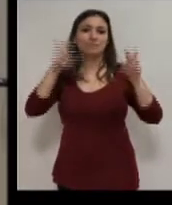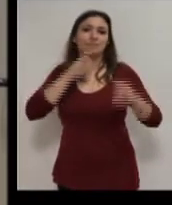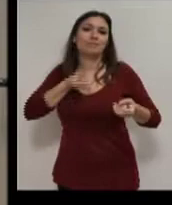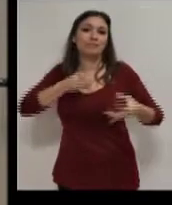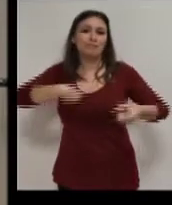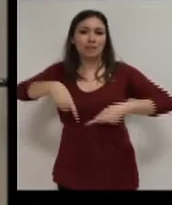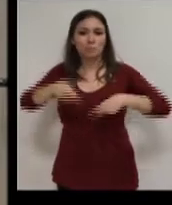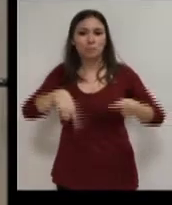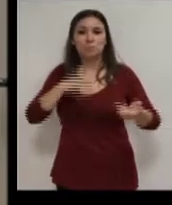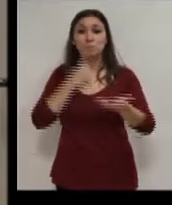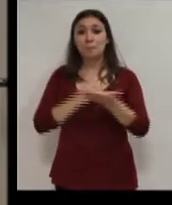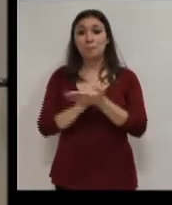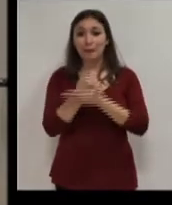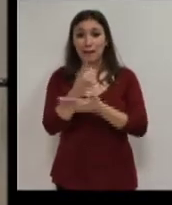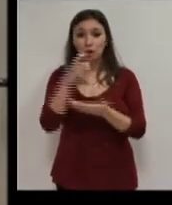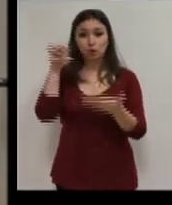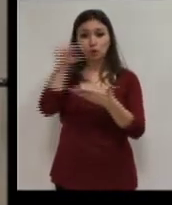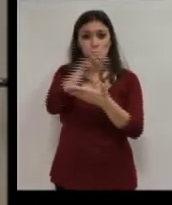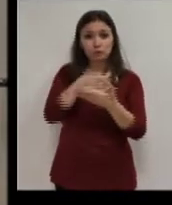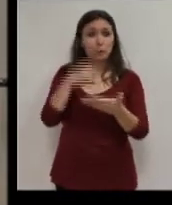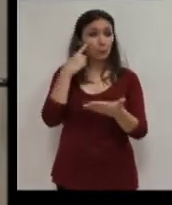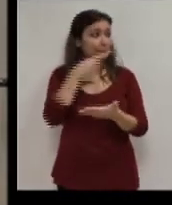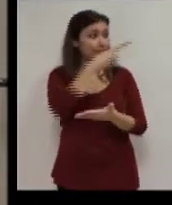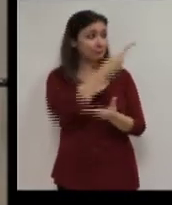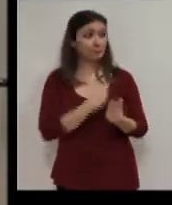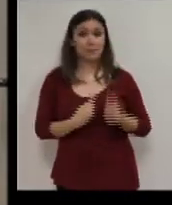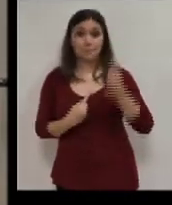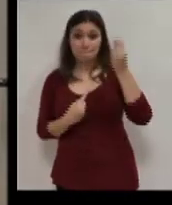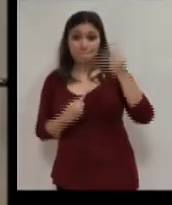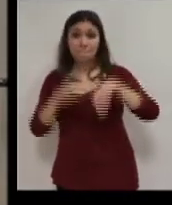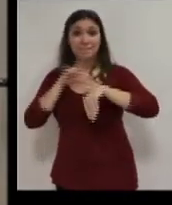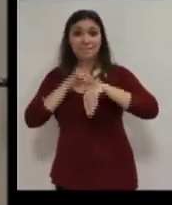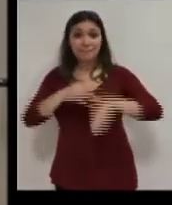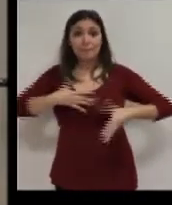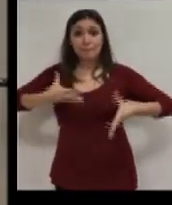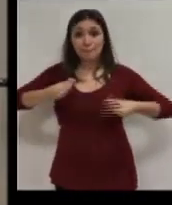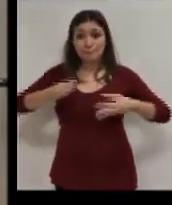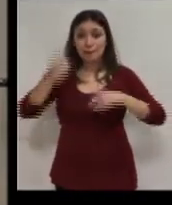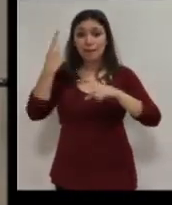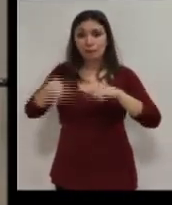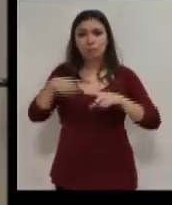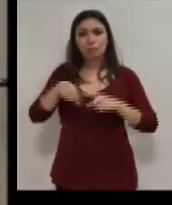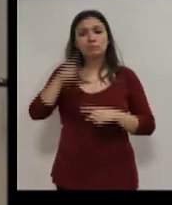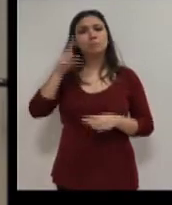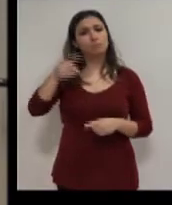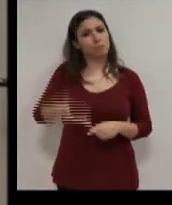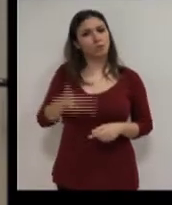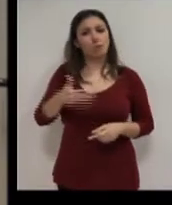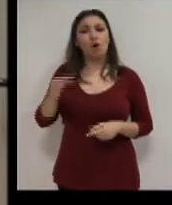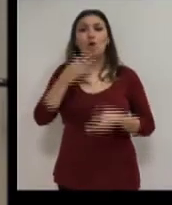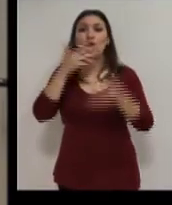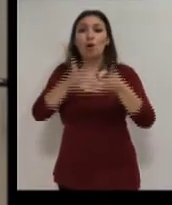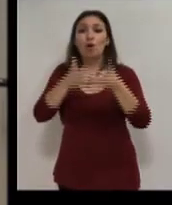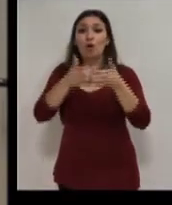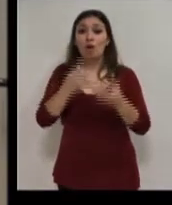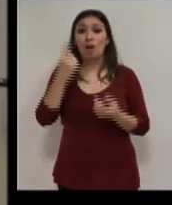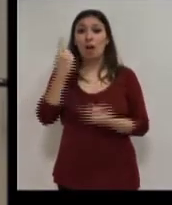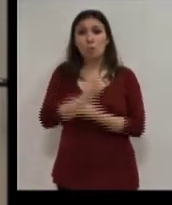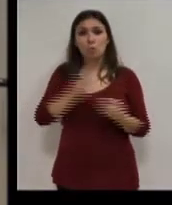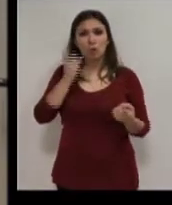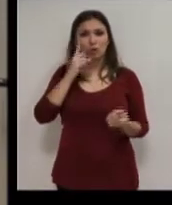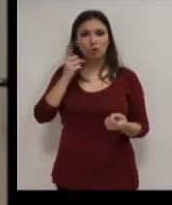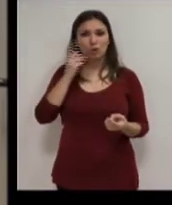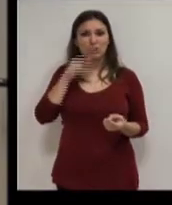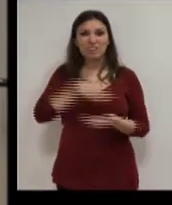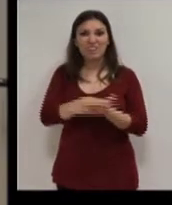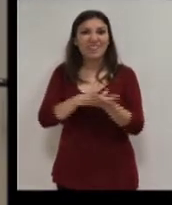al turismo sobre el transporte accesible, como pueden ser los planos, aquí he traído algunos, por ejemplo, las guías en formato papel, etcétera, y otros tipos de